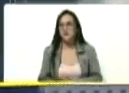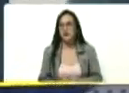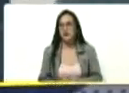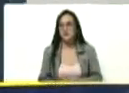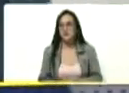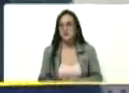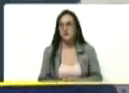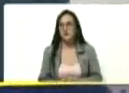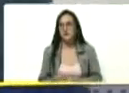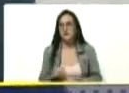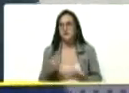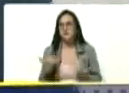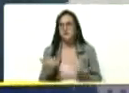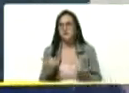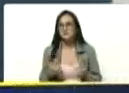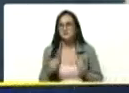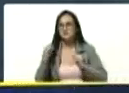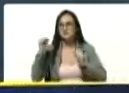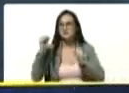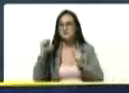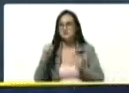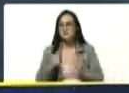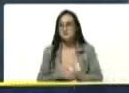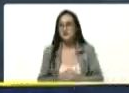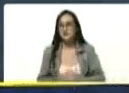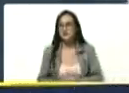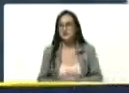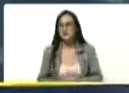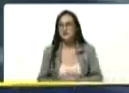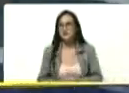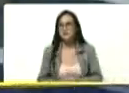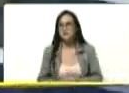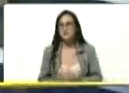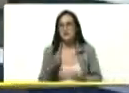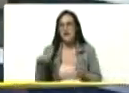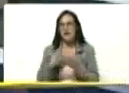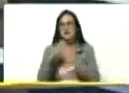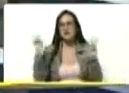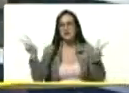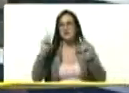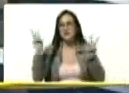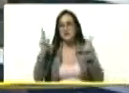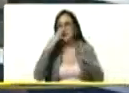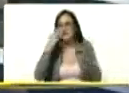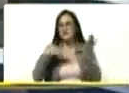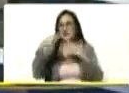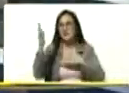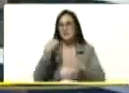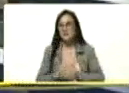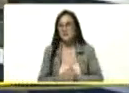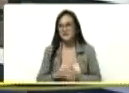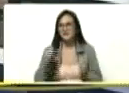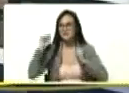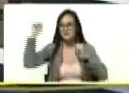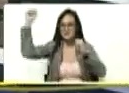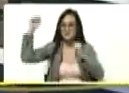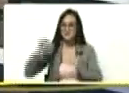Miguel vencerá, el Che vencerá. ¡Hasta la victoria! ¡Siempre!